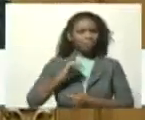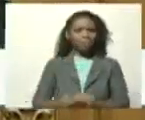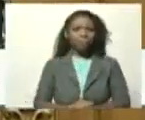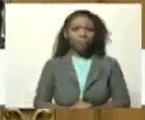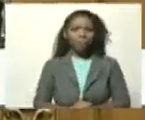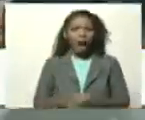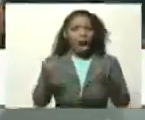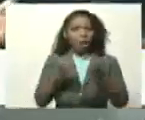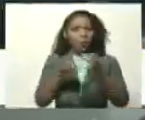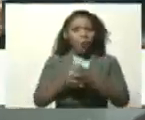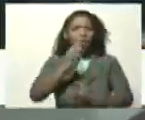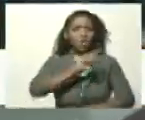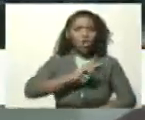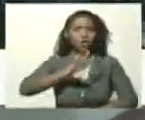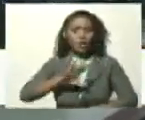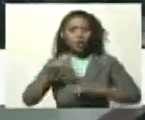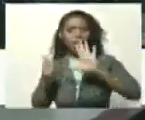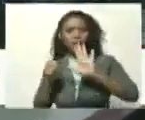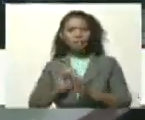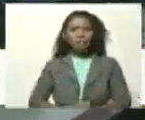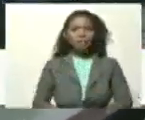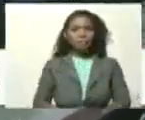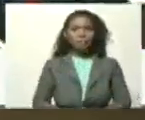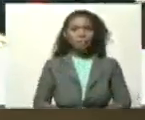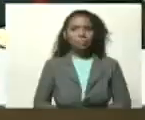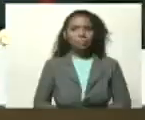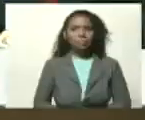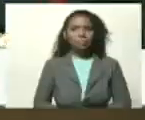La Brigada 256.